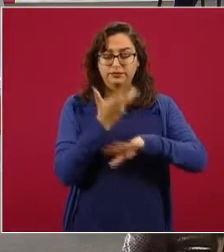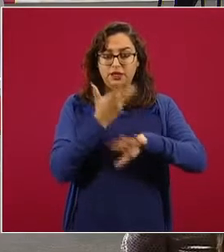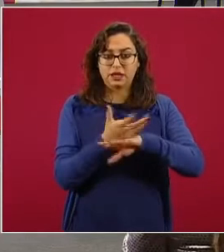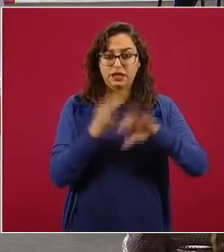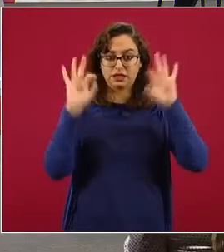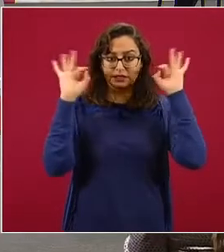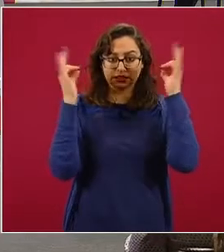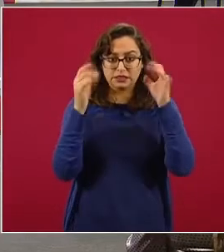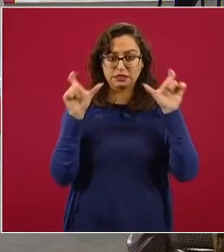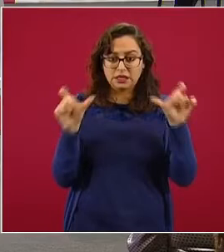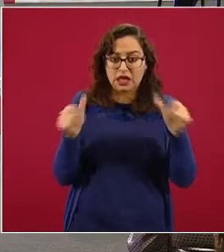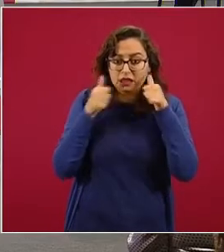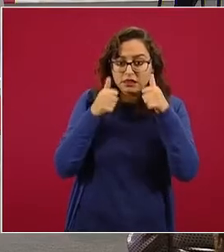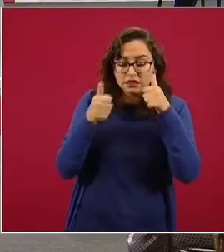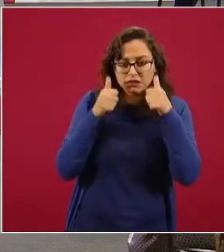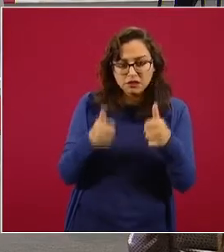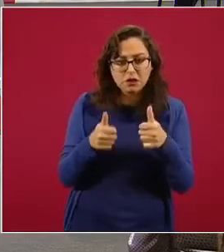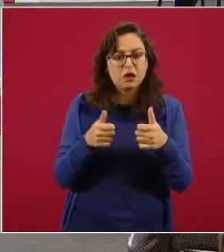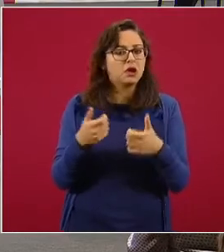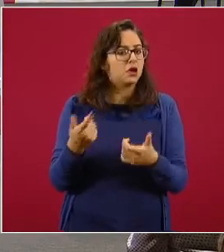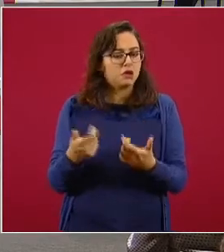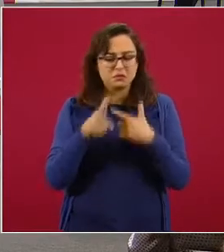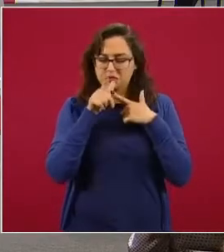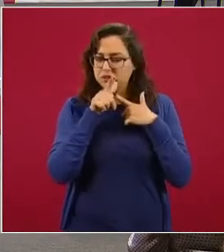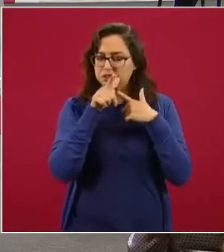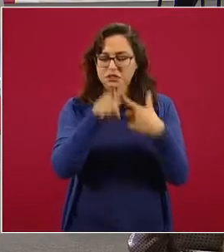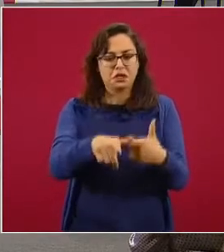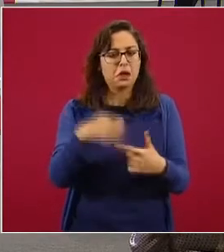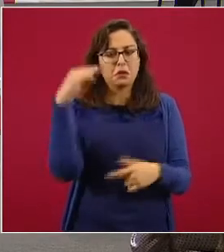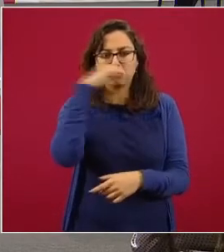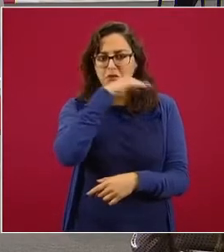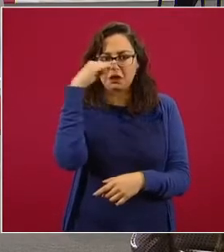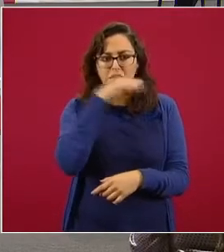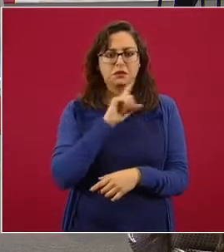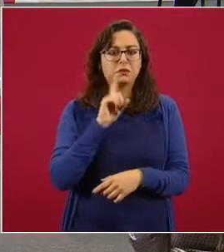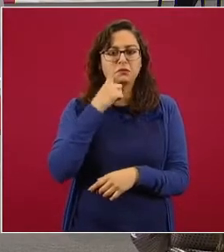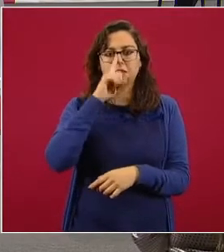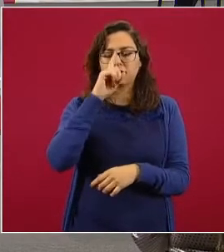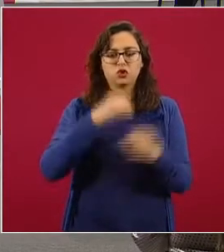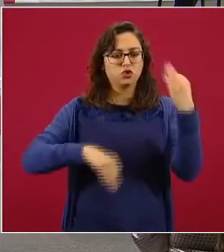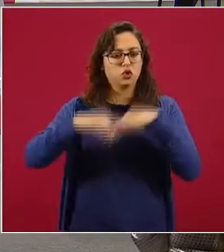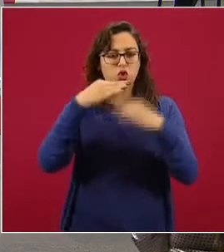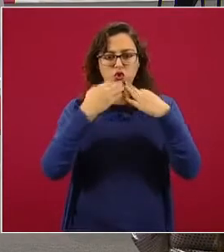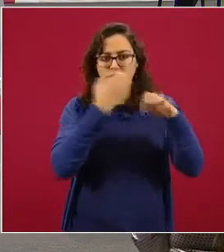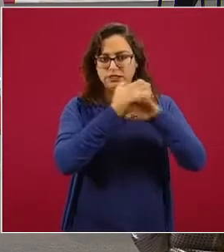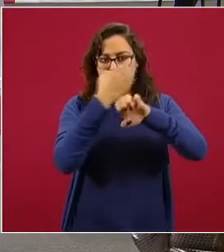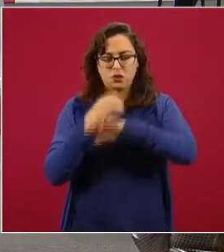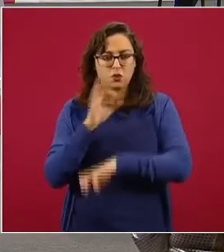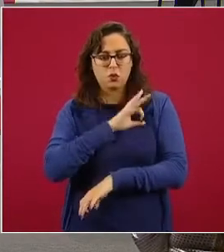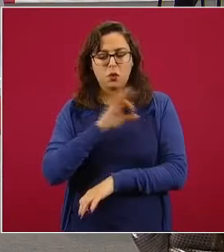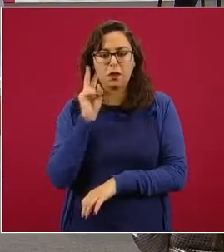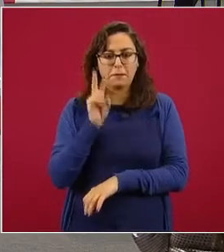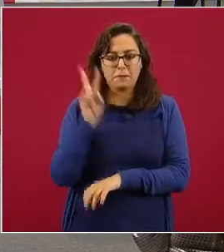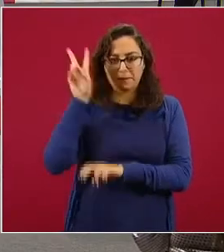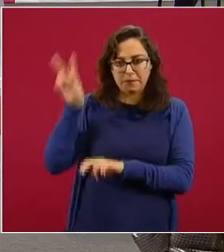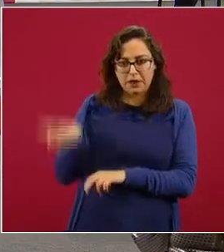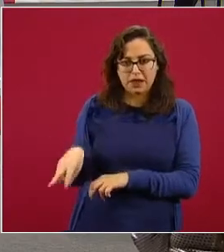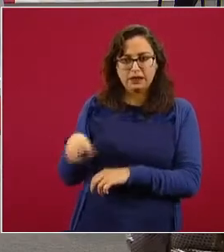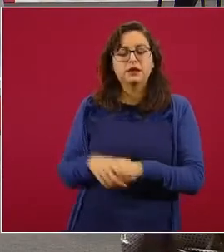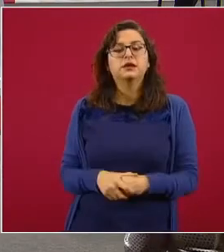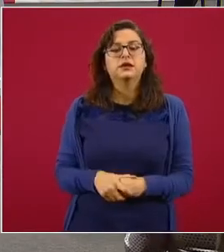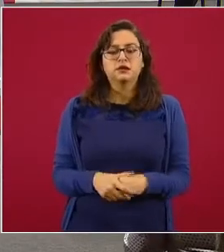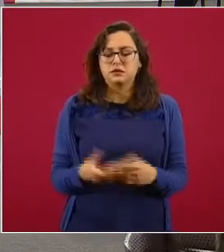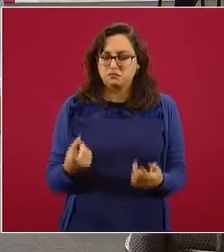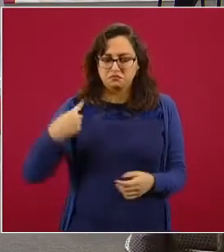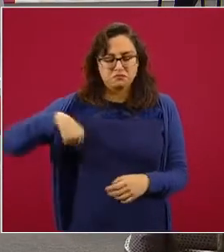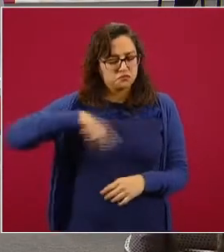pruebas gratuitas continúan en todos los consulados que ustedes ven ahí. Eso ha tenido un impacto muy importante y vamos a hacer todo lo humanamente